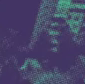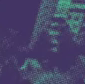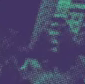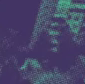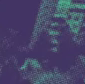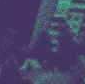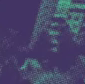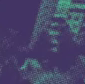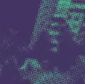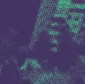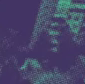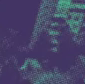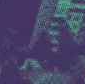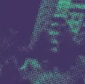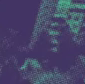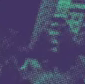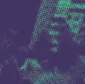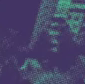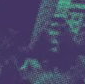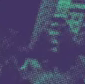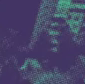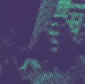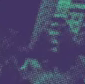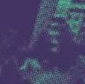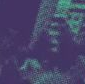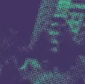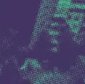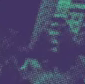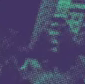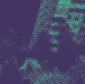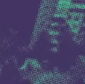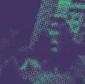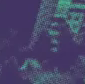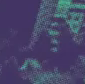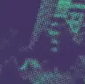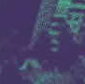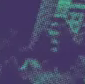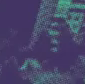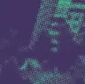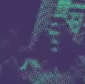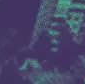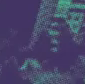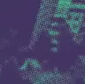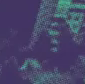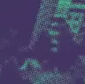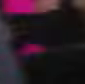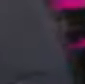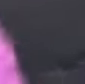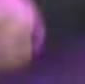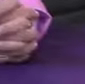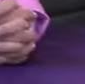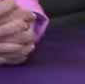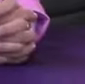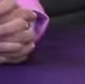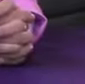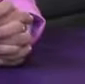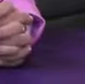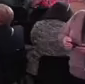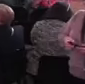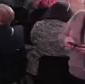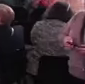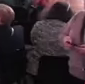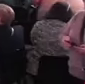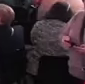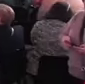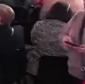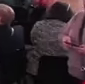Solicitamos a las y los asistentes poner en silencio sus celulares para dar inicio a esta ceremonia.